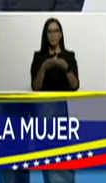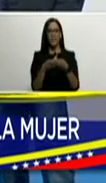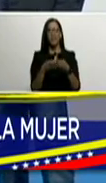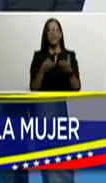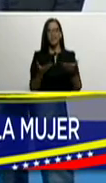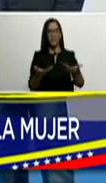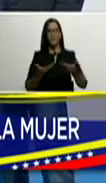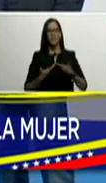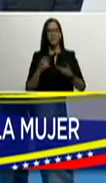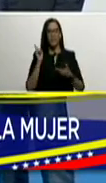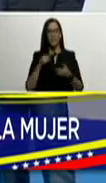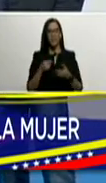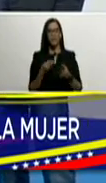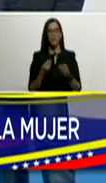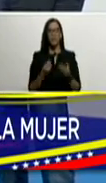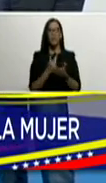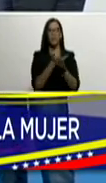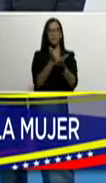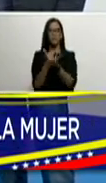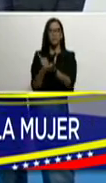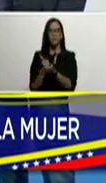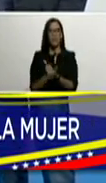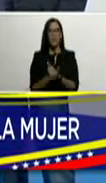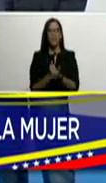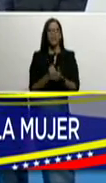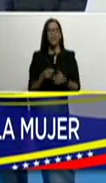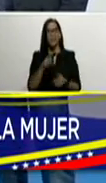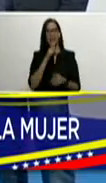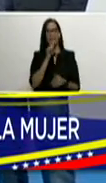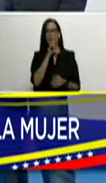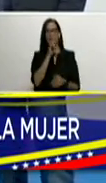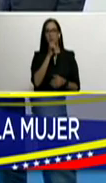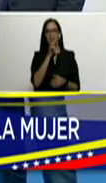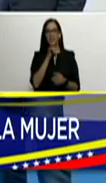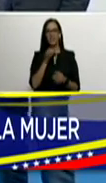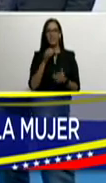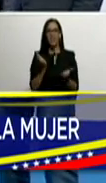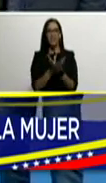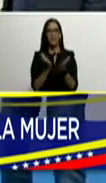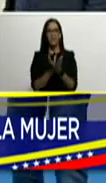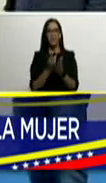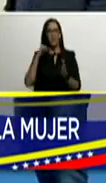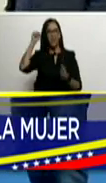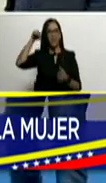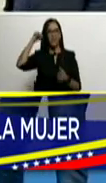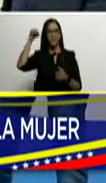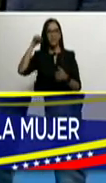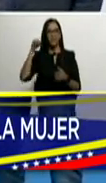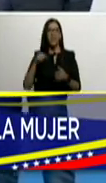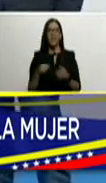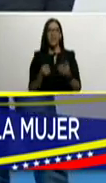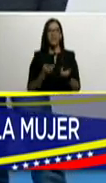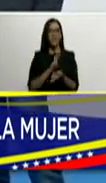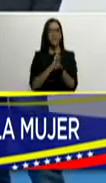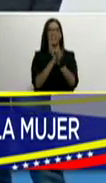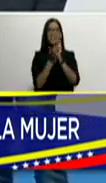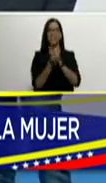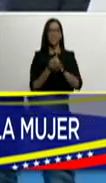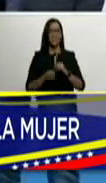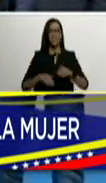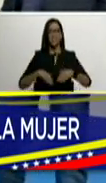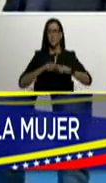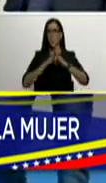han recibido también con mucho beneplácito, presidente, la noticia del estudio de grabación. Eso ha revolucionado a toda la gaita, a